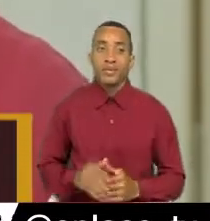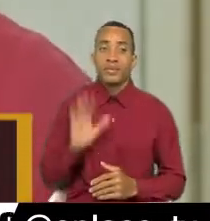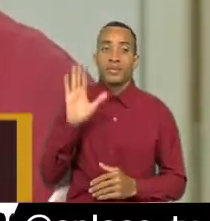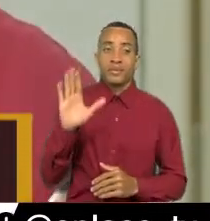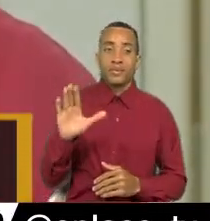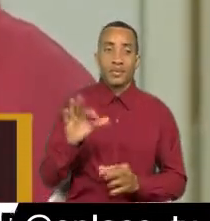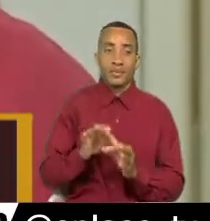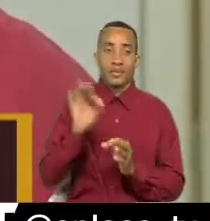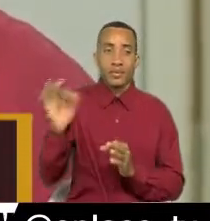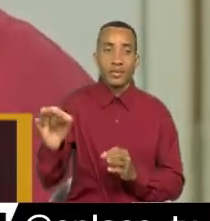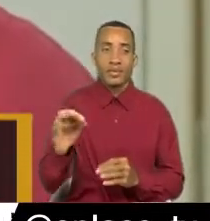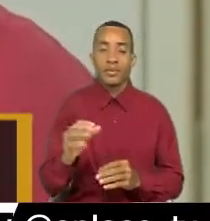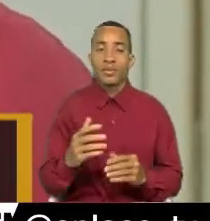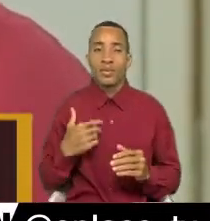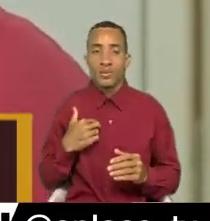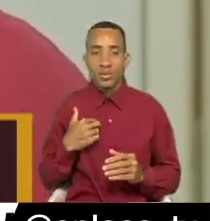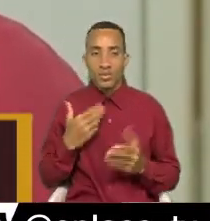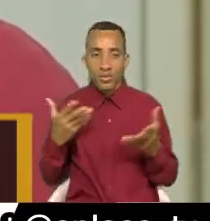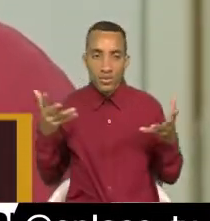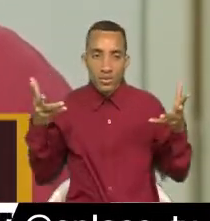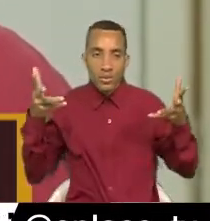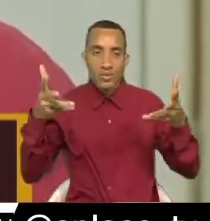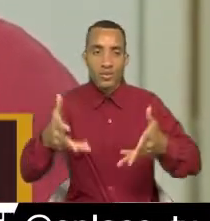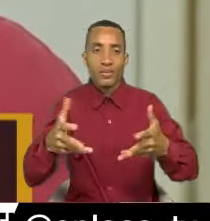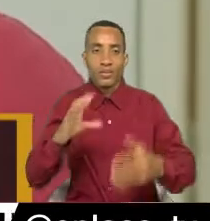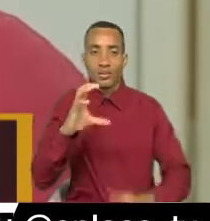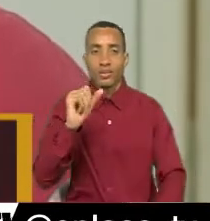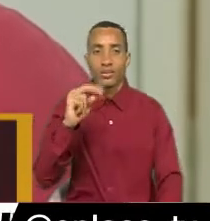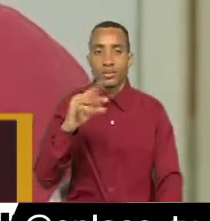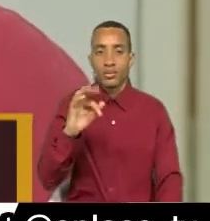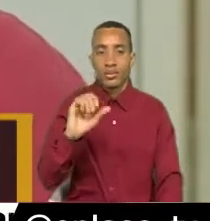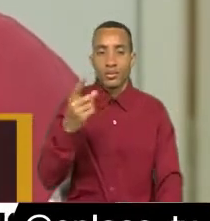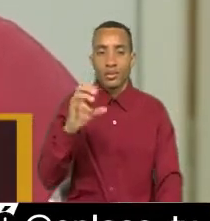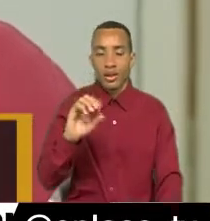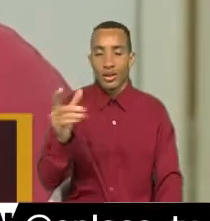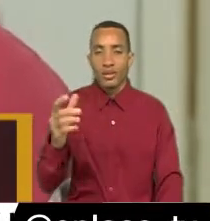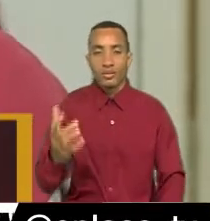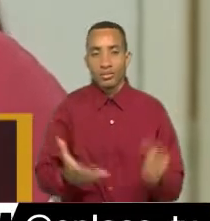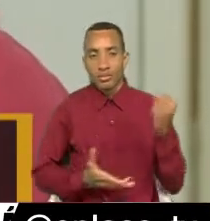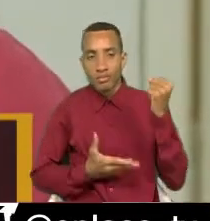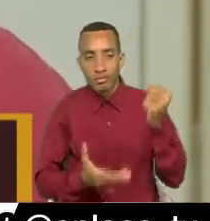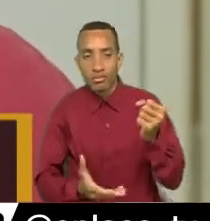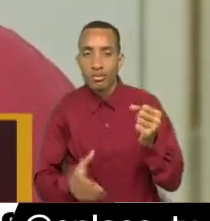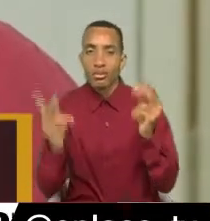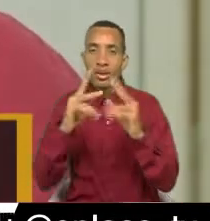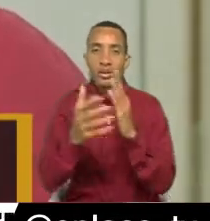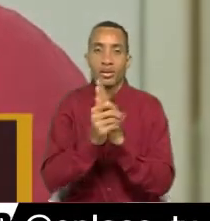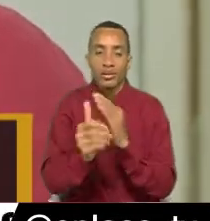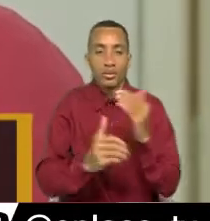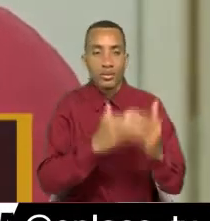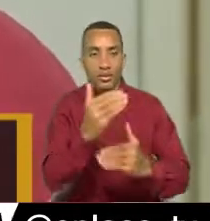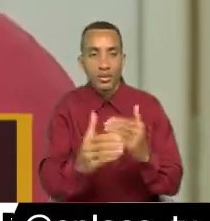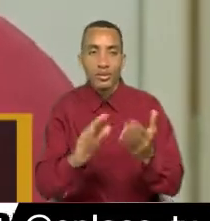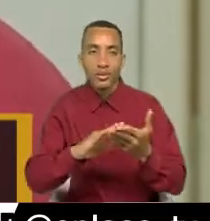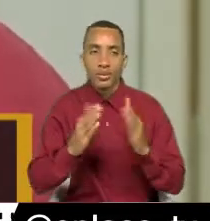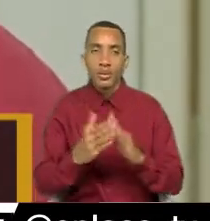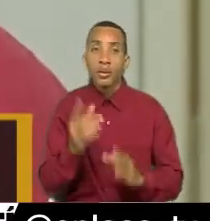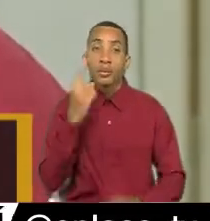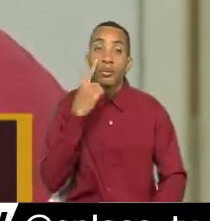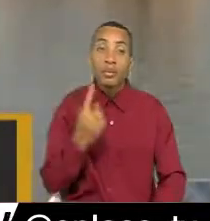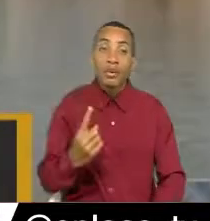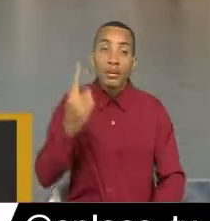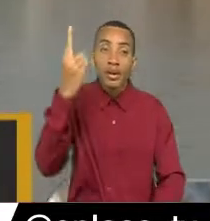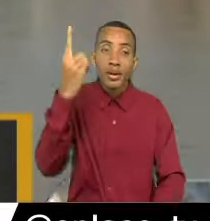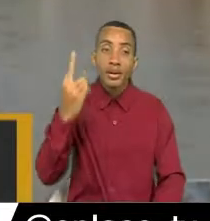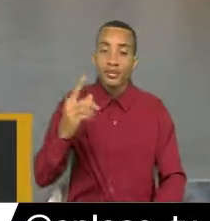venido aportando su inversión, talento humano en todo el proceso de paz. Fuimos el primer municipio en firmar